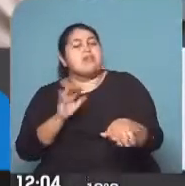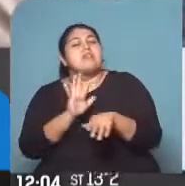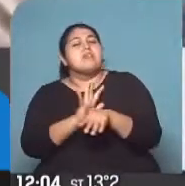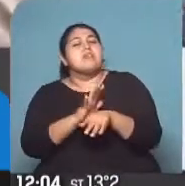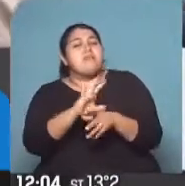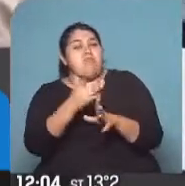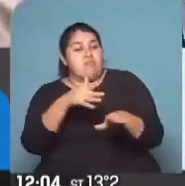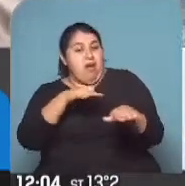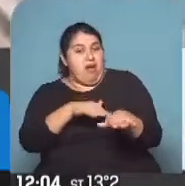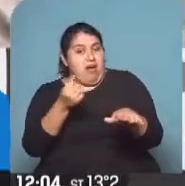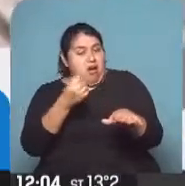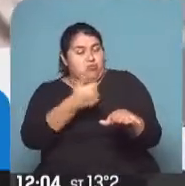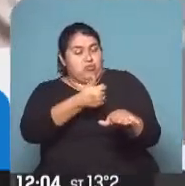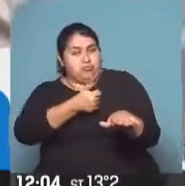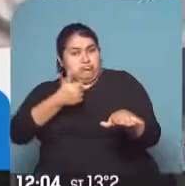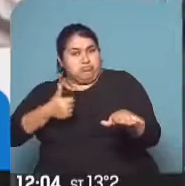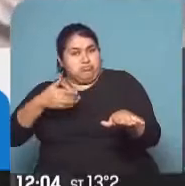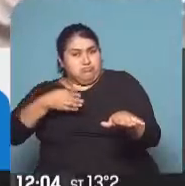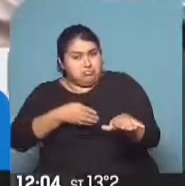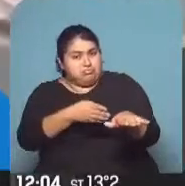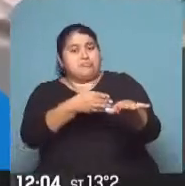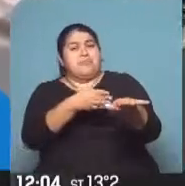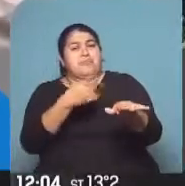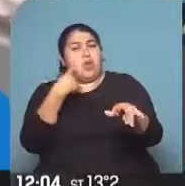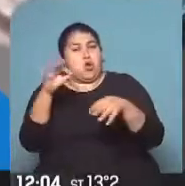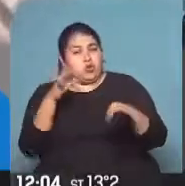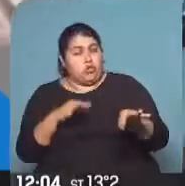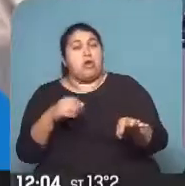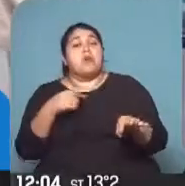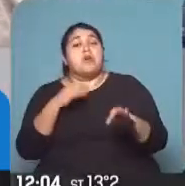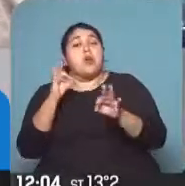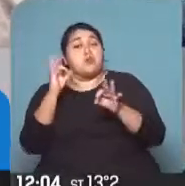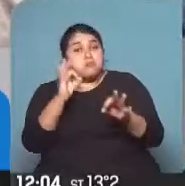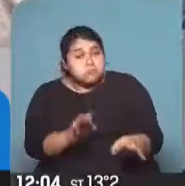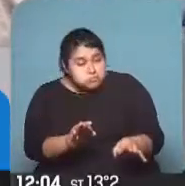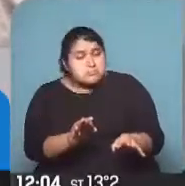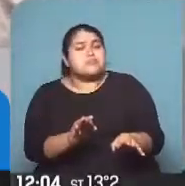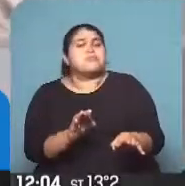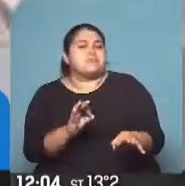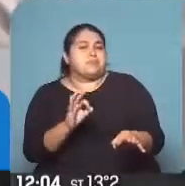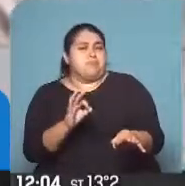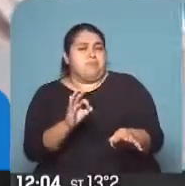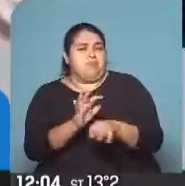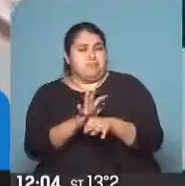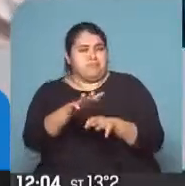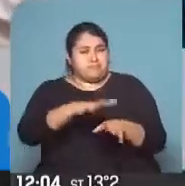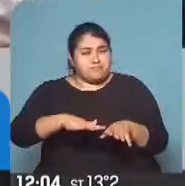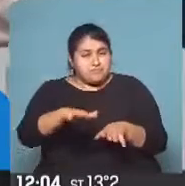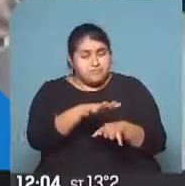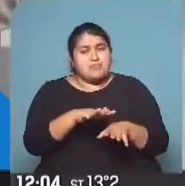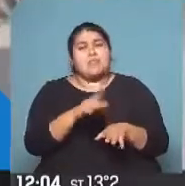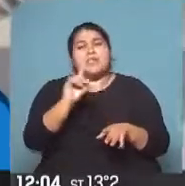al llegar a estos tribunales federales de Comodoro Py, se encontraba en la puerta lateral de estos tribunales